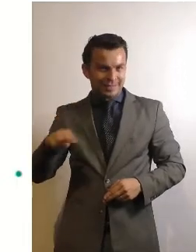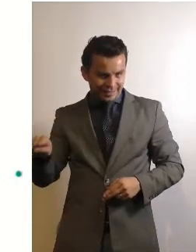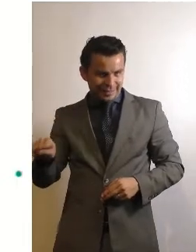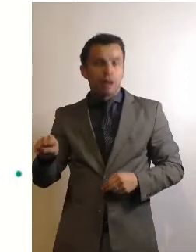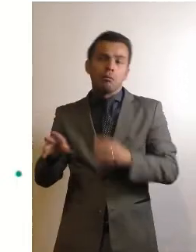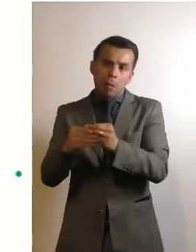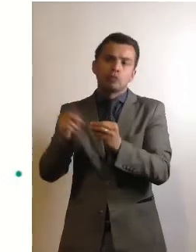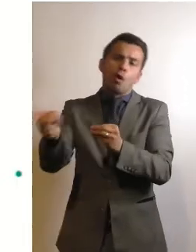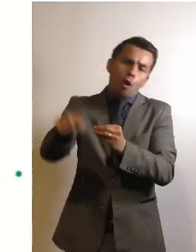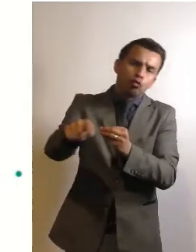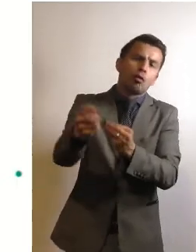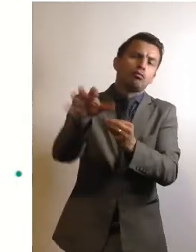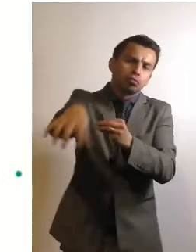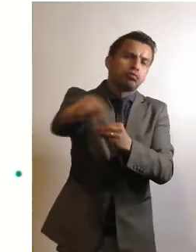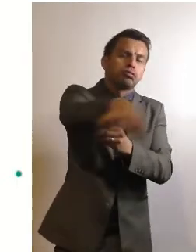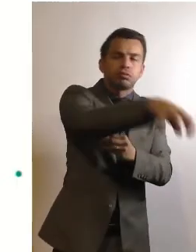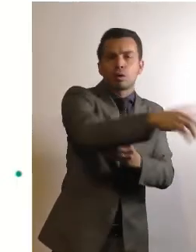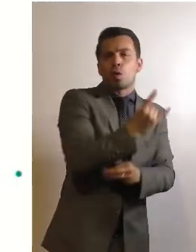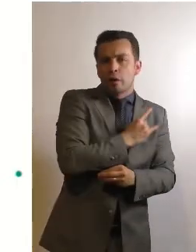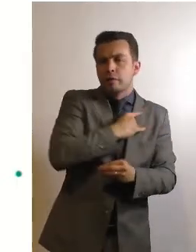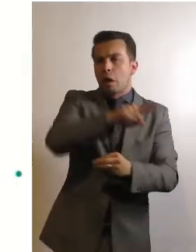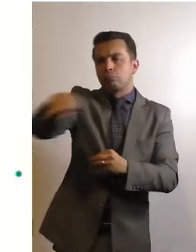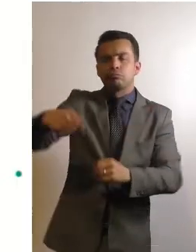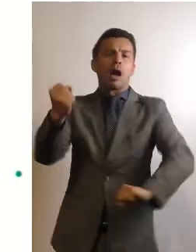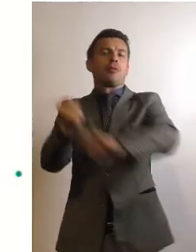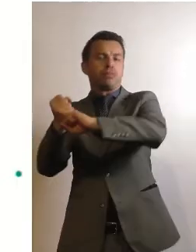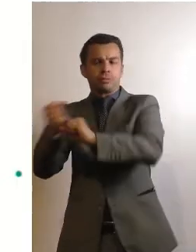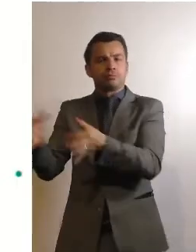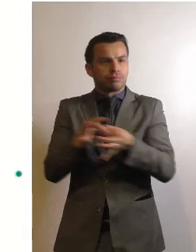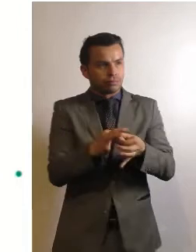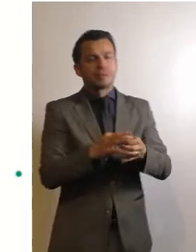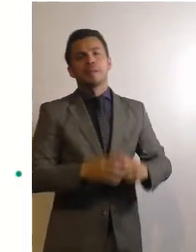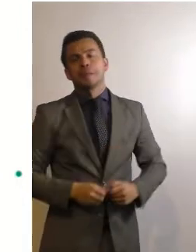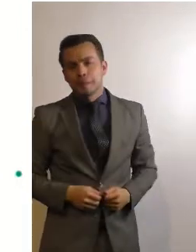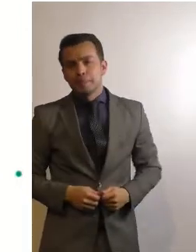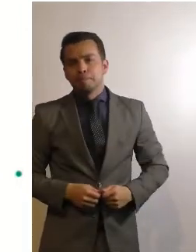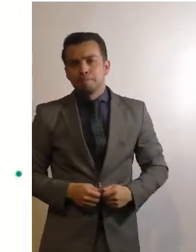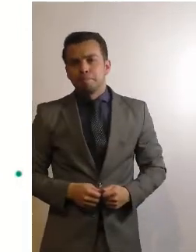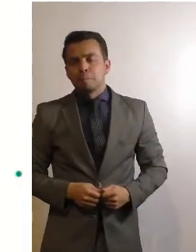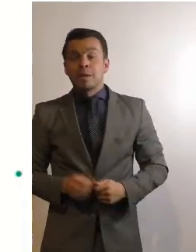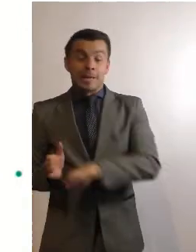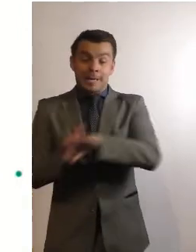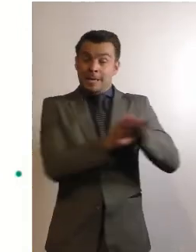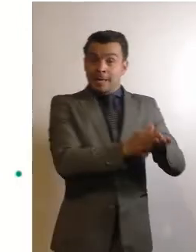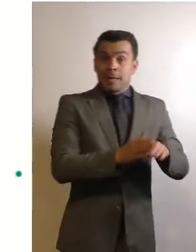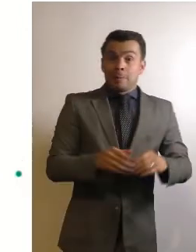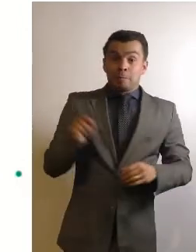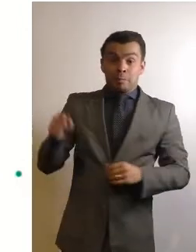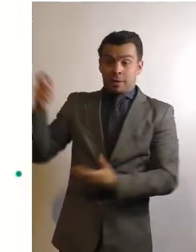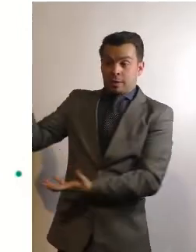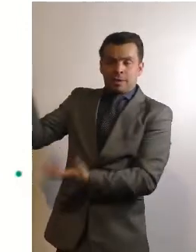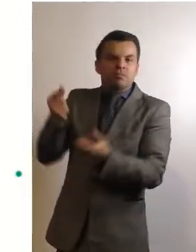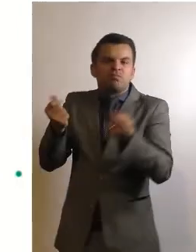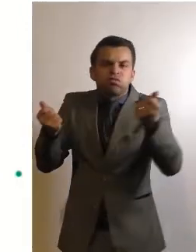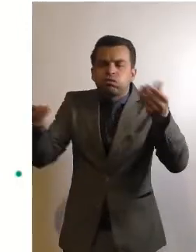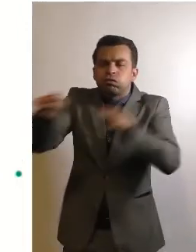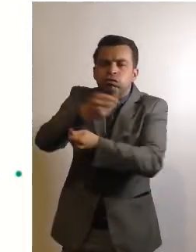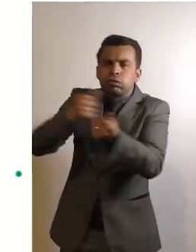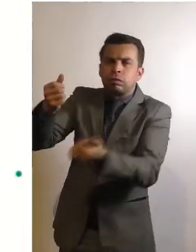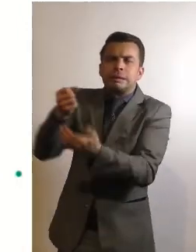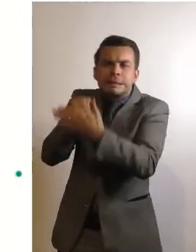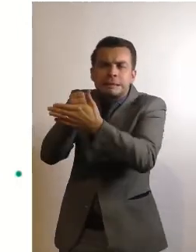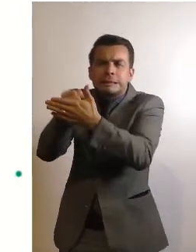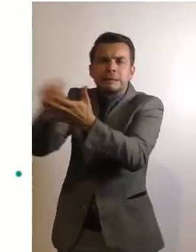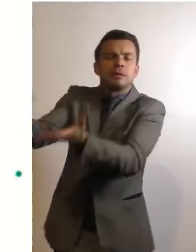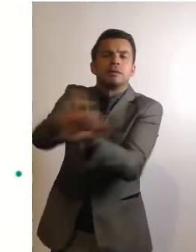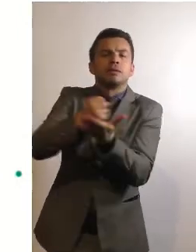académicas. En logros de capital social e impacto, se han movilizado recursos por 10 mil millones de pesos